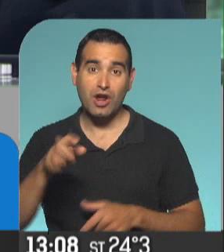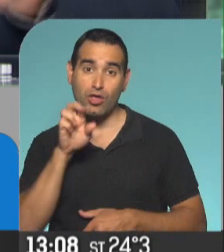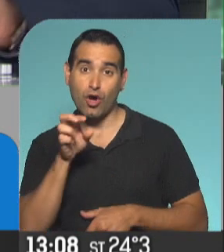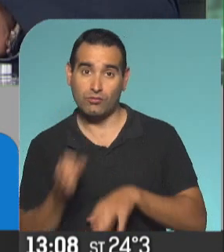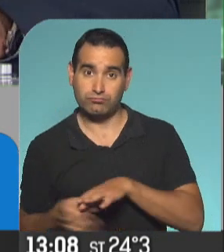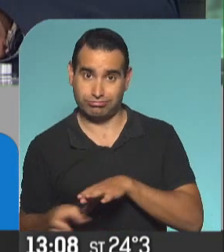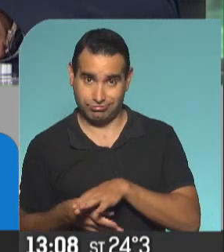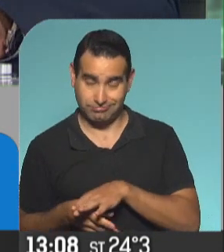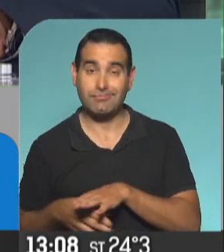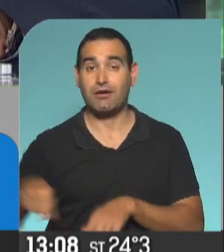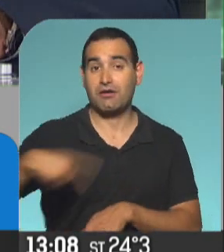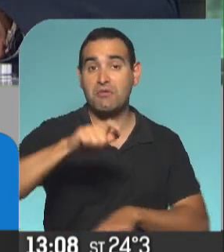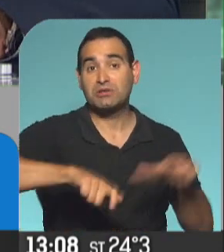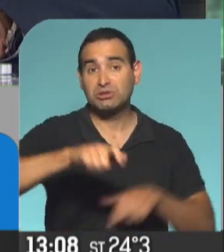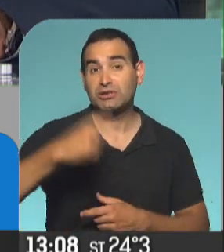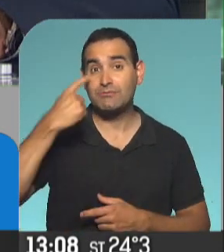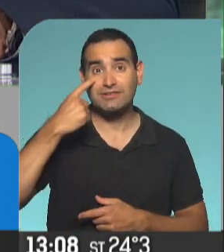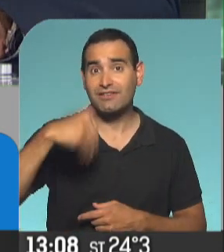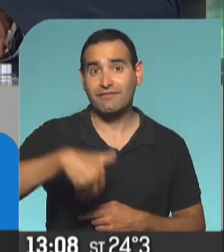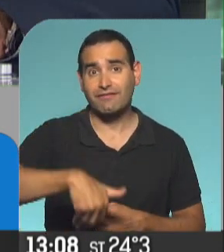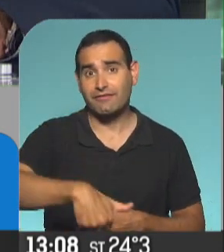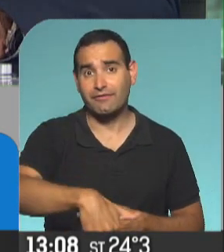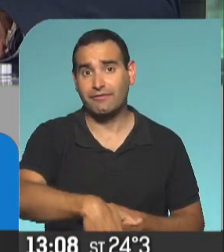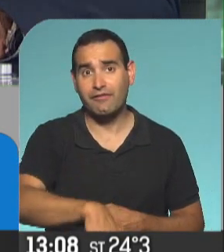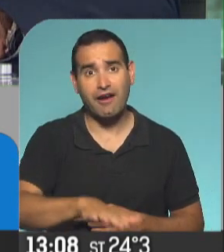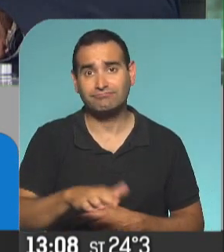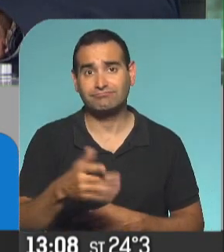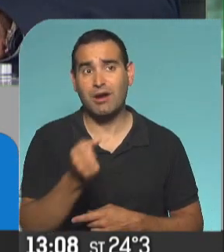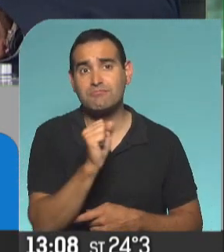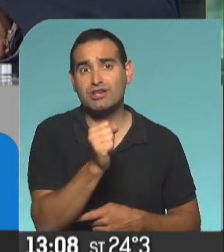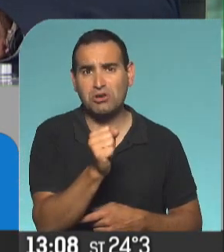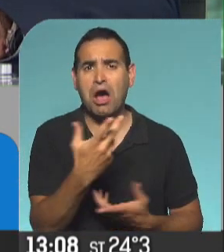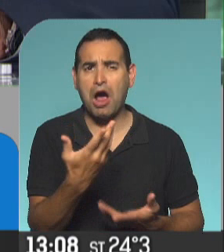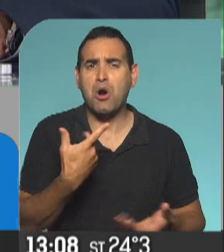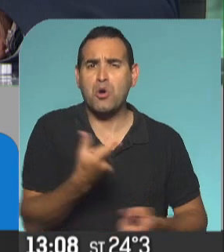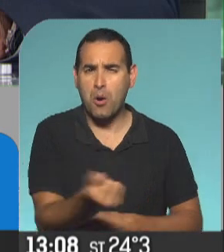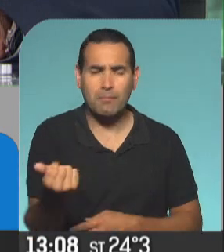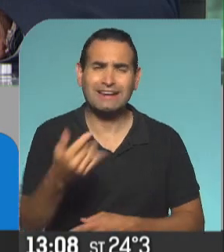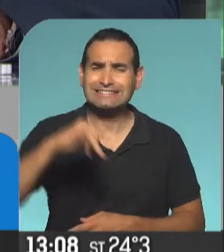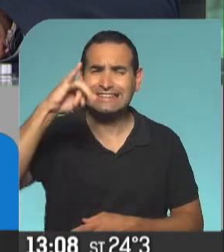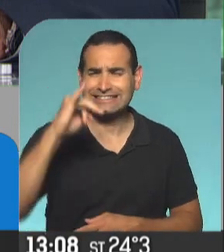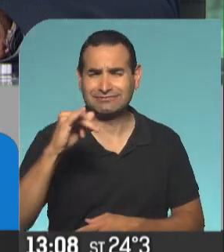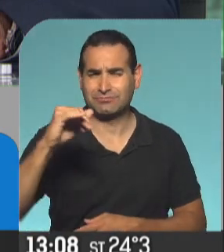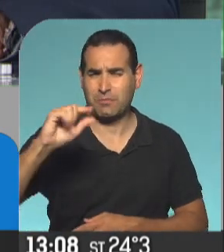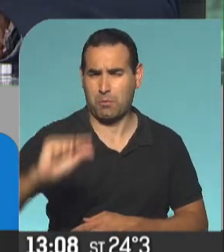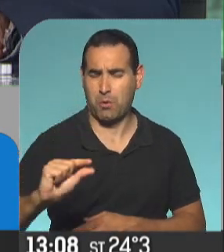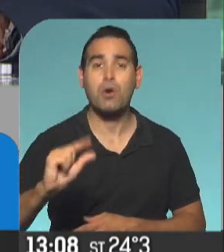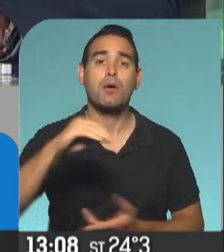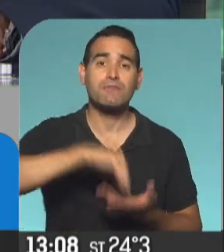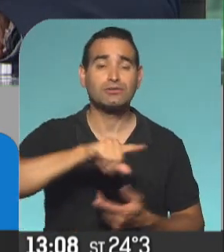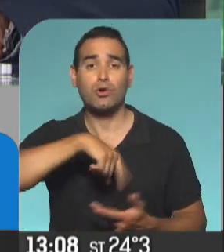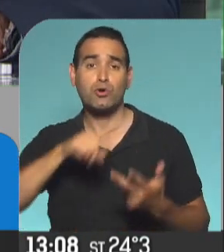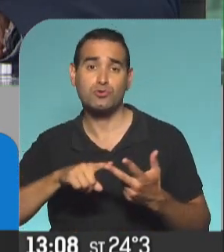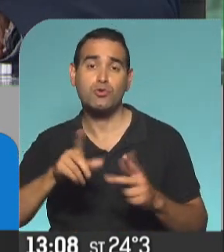atesorado la gente que cree que se va a quedar con esos pesos bueno lo hacemos comprar a tasas muy baratas y después tenemos el otro